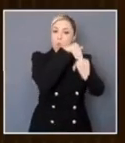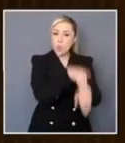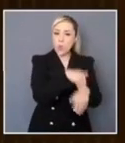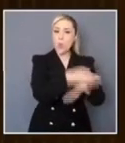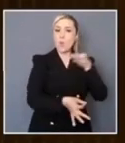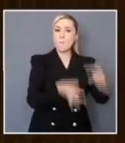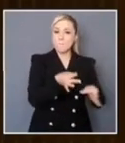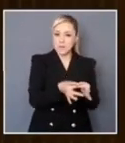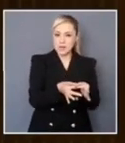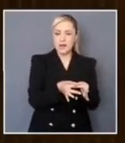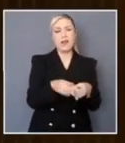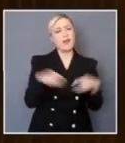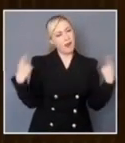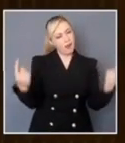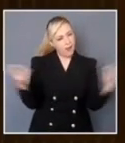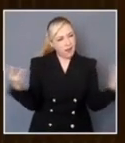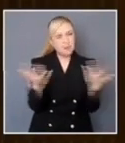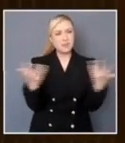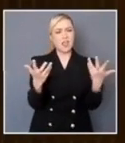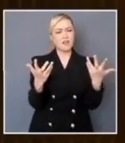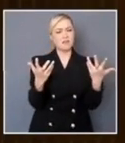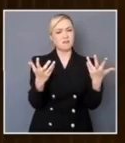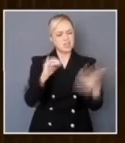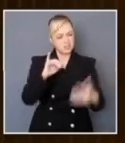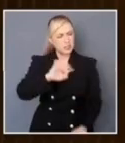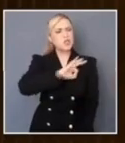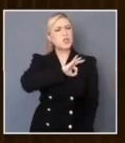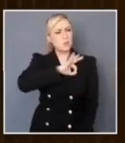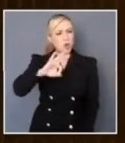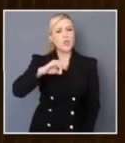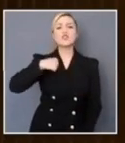Hagamos lo posible. Les aseguro a